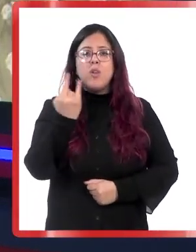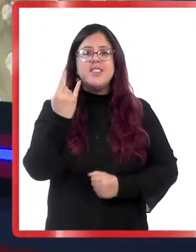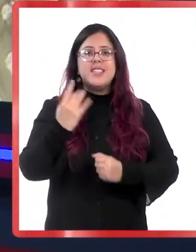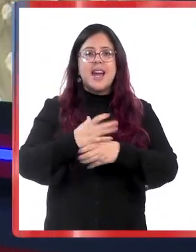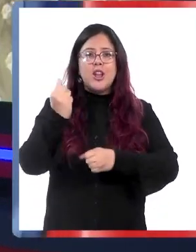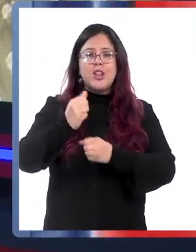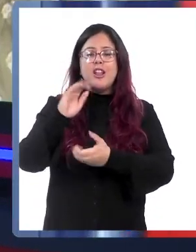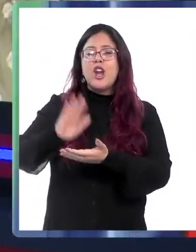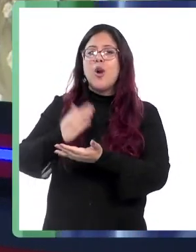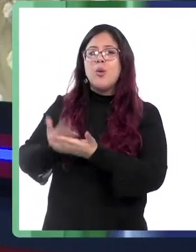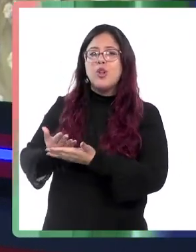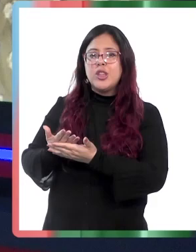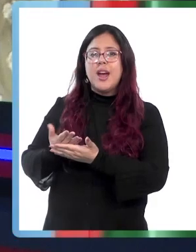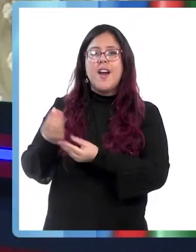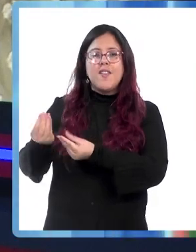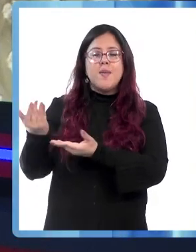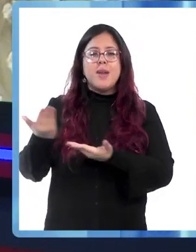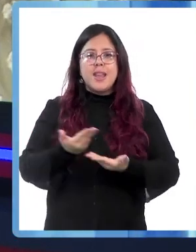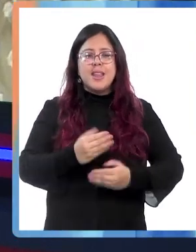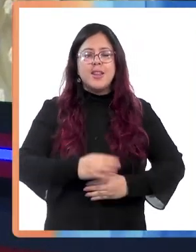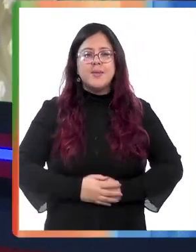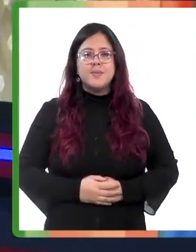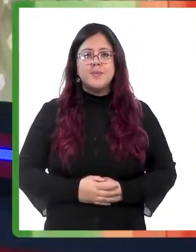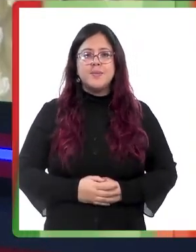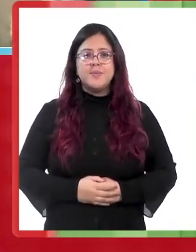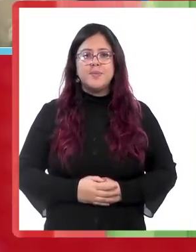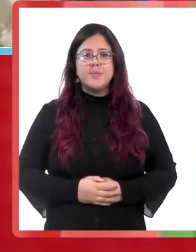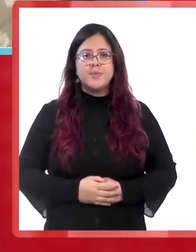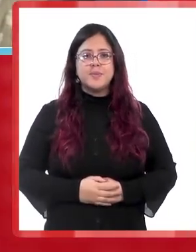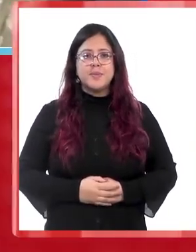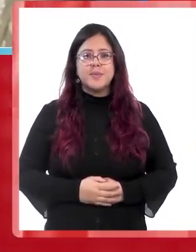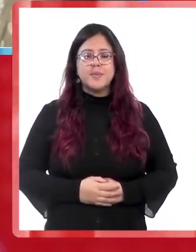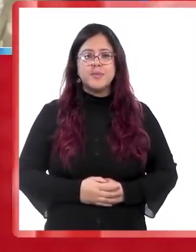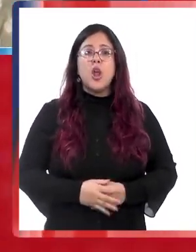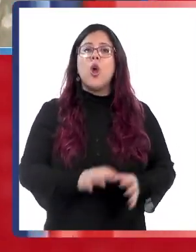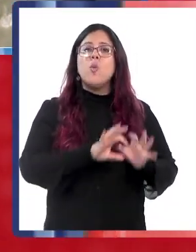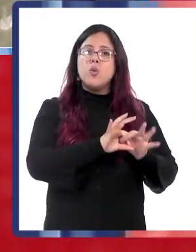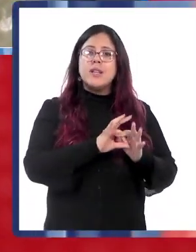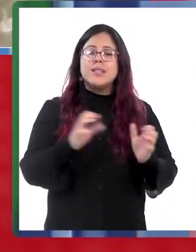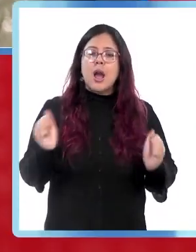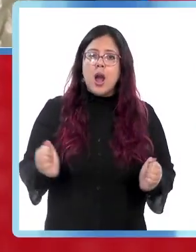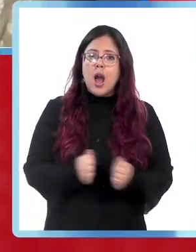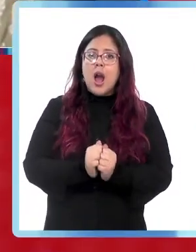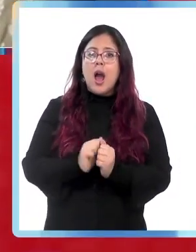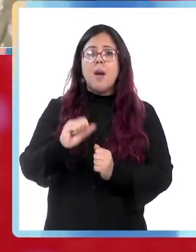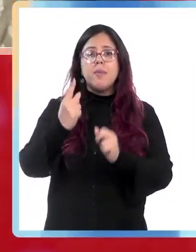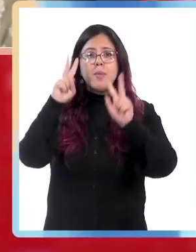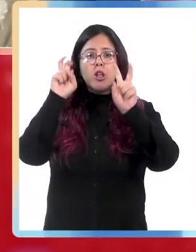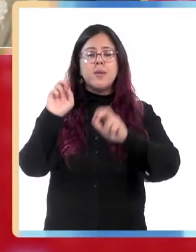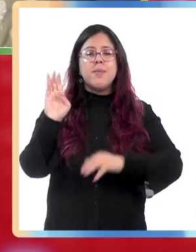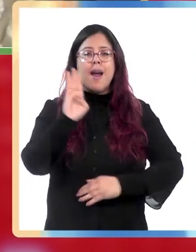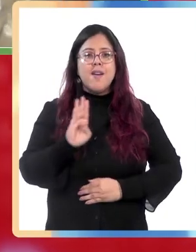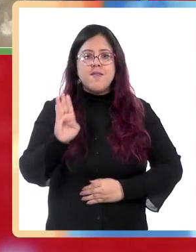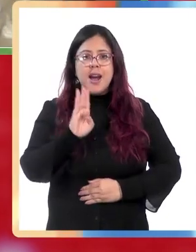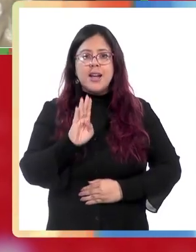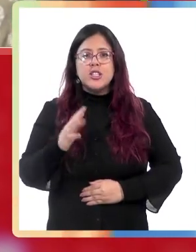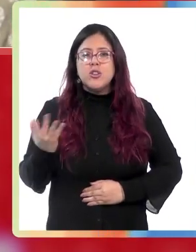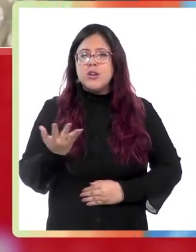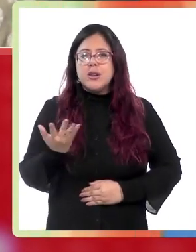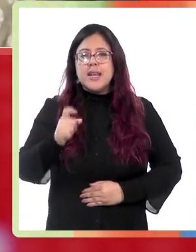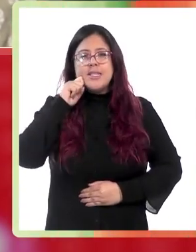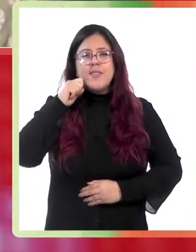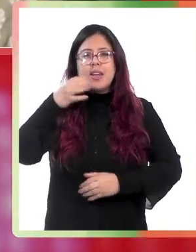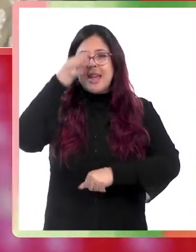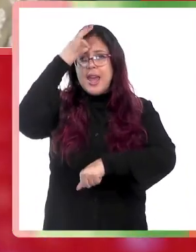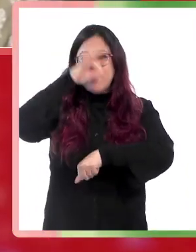Bienvenida. Hola Cata, muy bien, muchas gracias. Bueno, muchas gracias por acompañarnos. Partamos por lo básico. ¿Qué